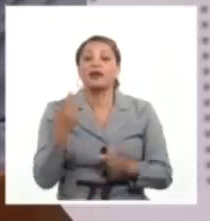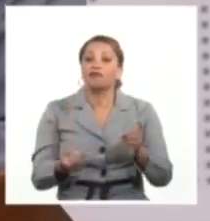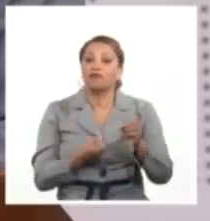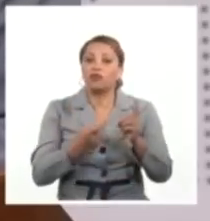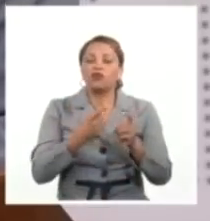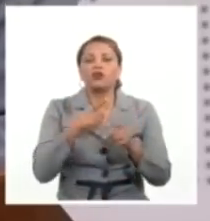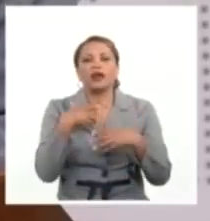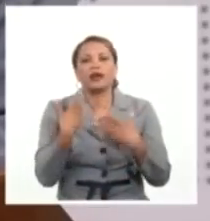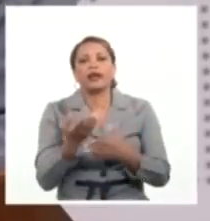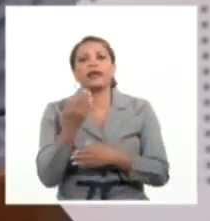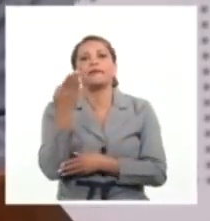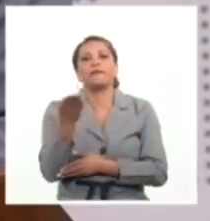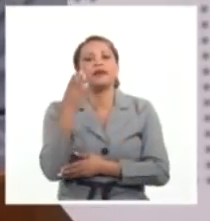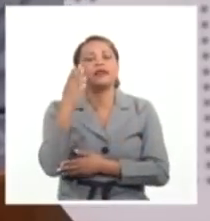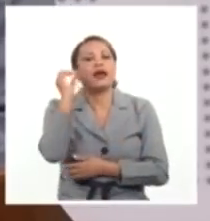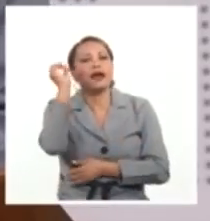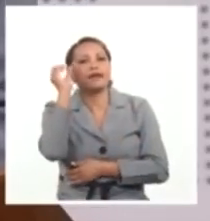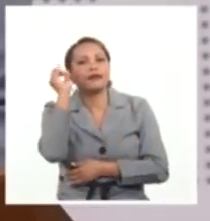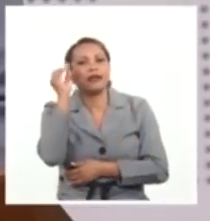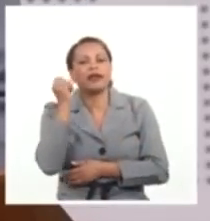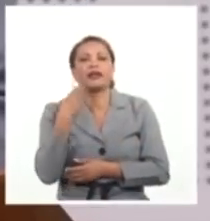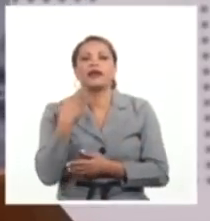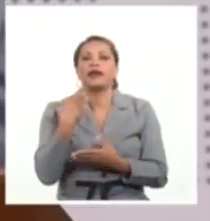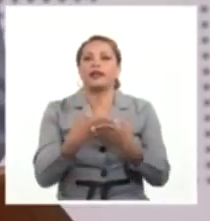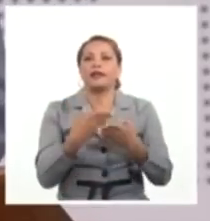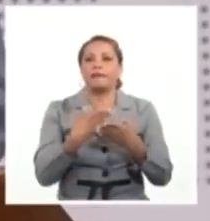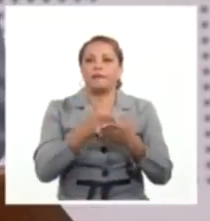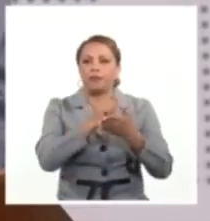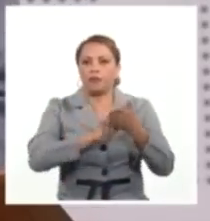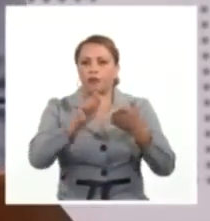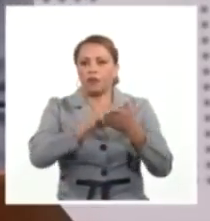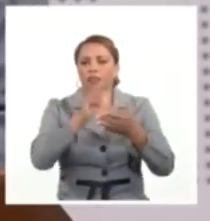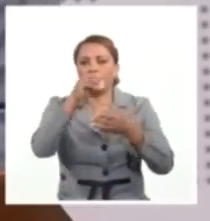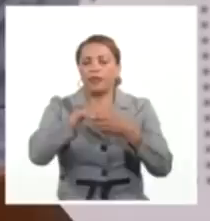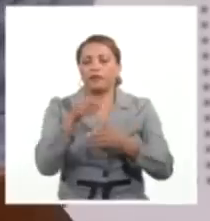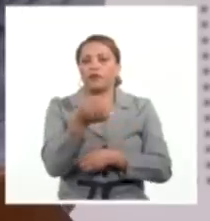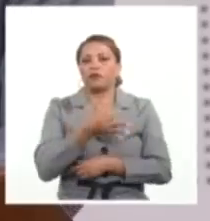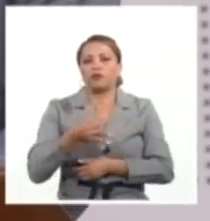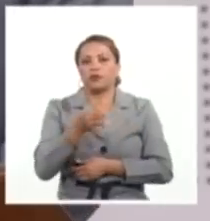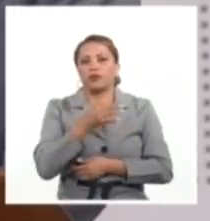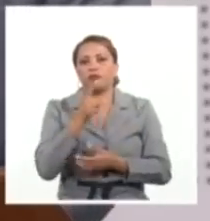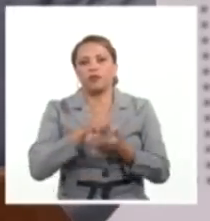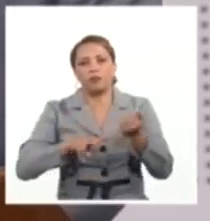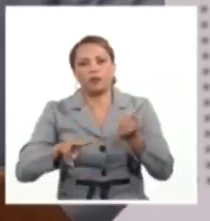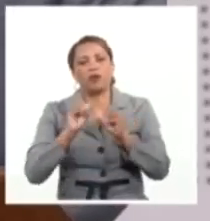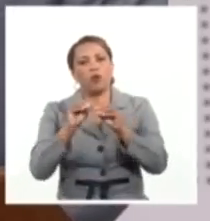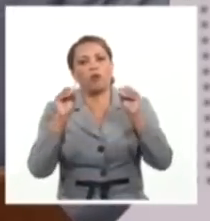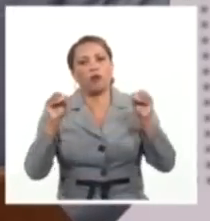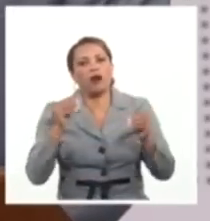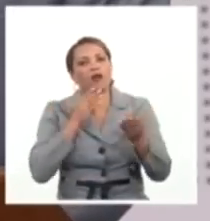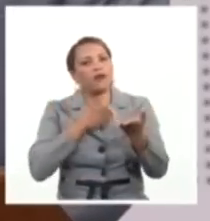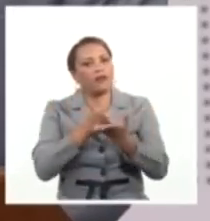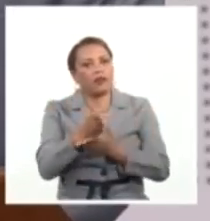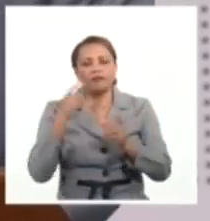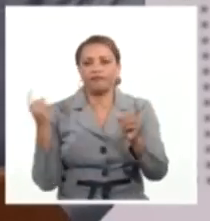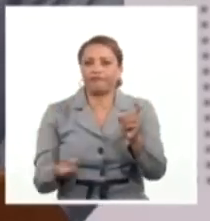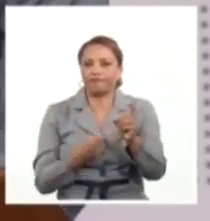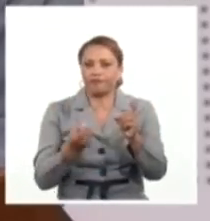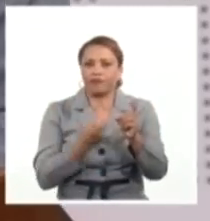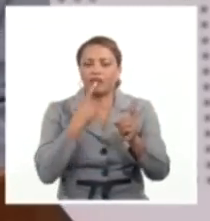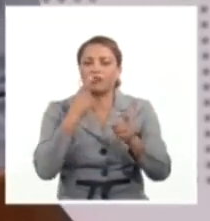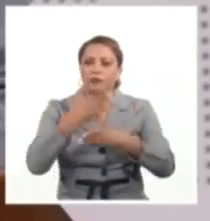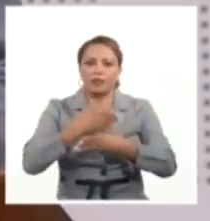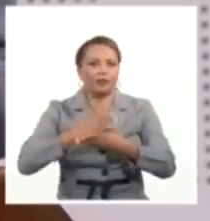innovar y a crear, los órganos del poder popular en los municipios y provincias convocados a dar el salto definitivo sobre sus